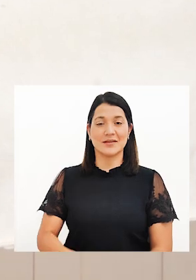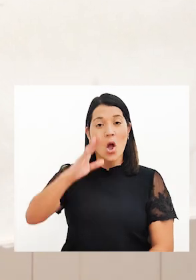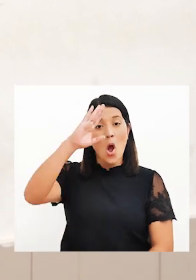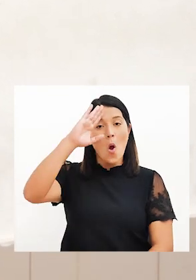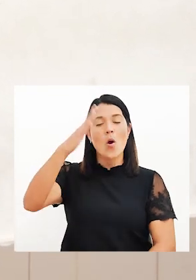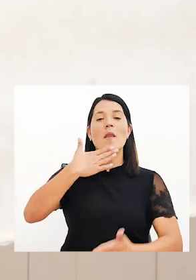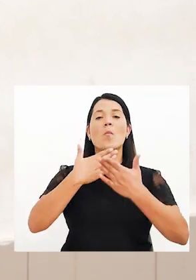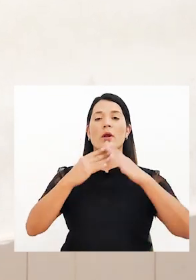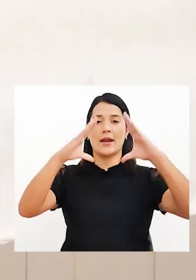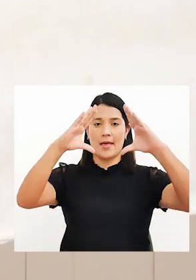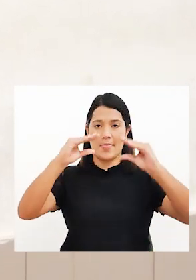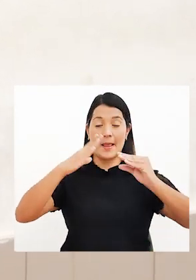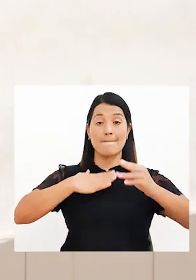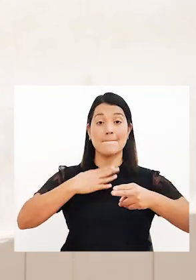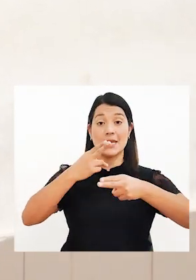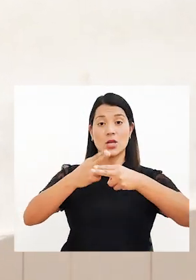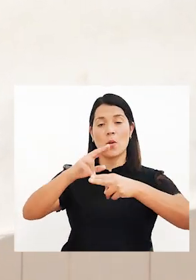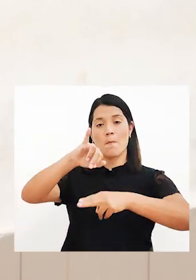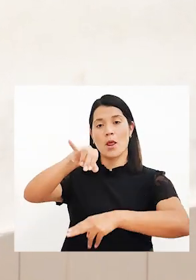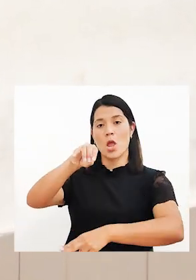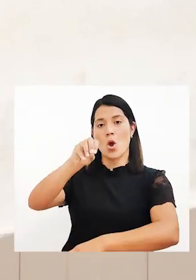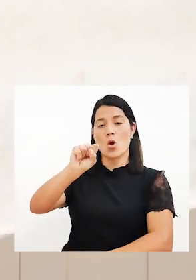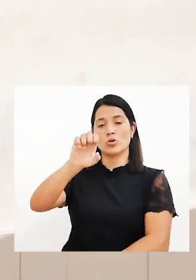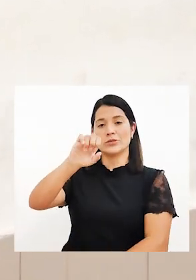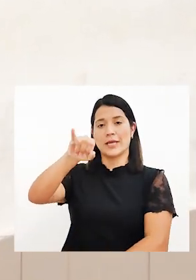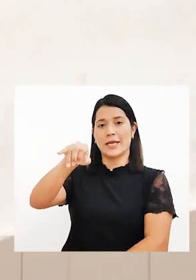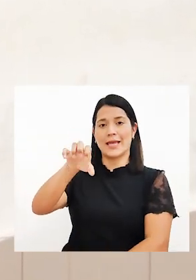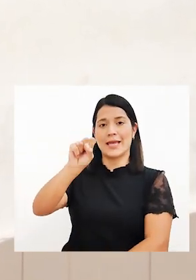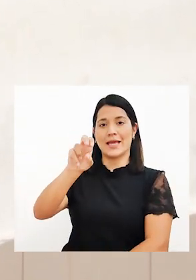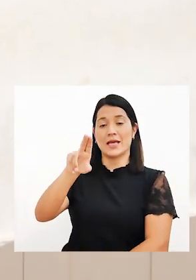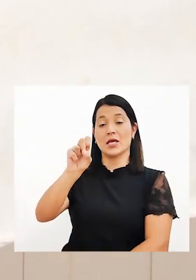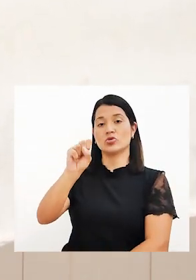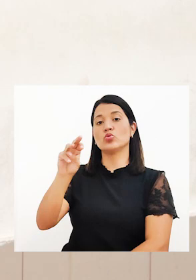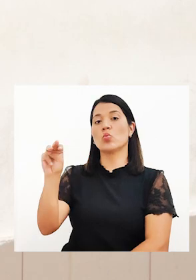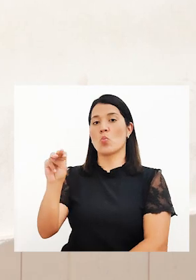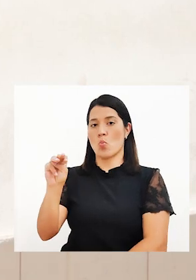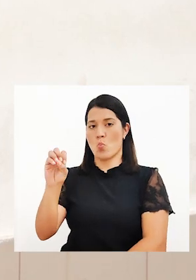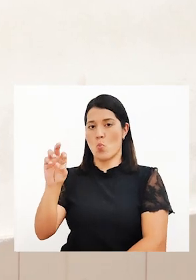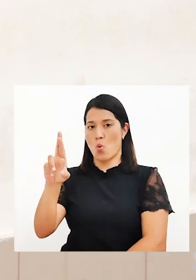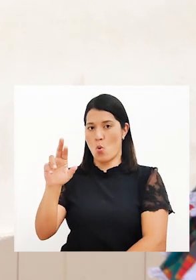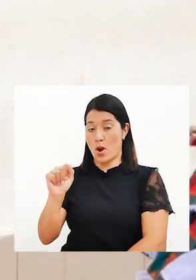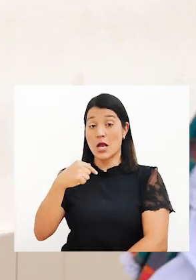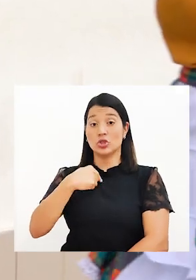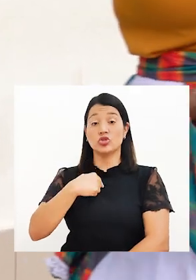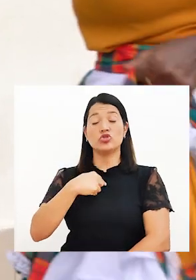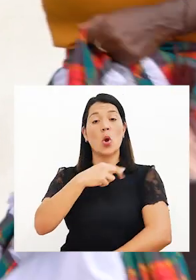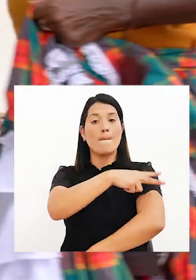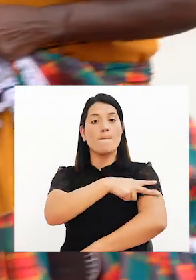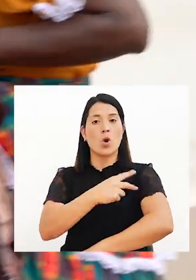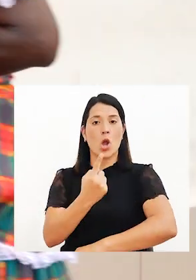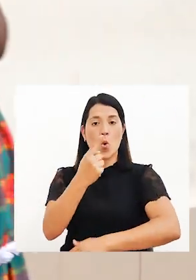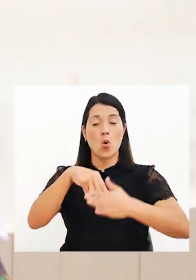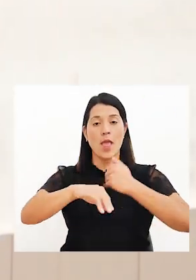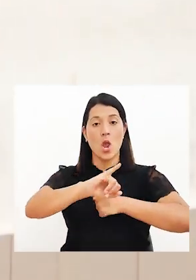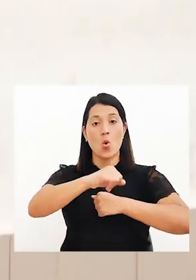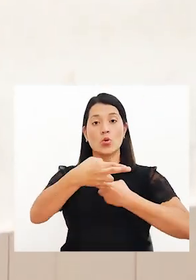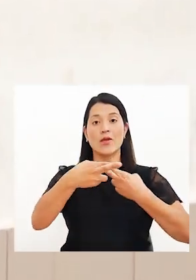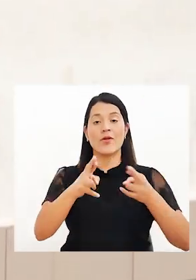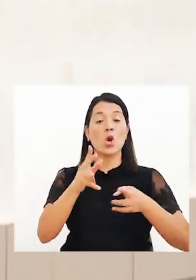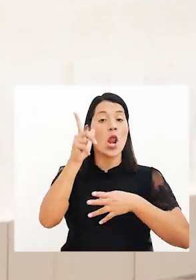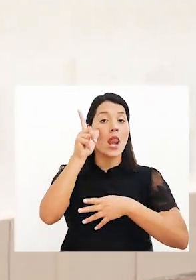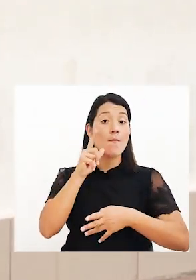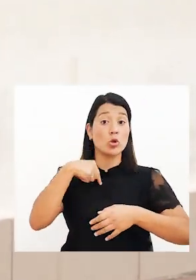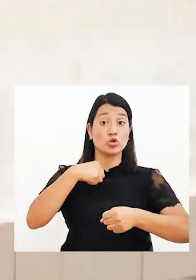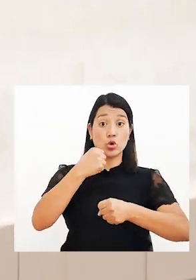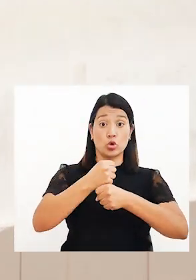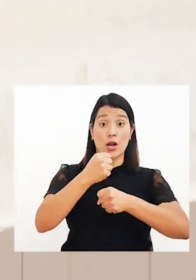Hola, muy buenas tardes. Mi nombre es José Jesús Mora Obando. Soy vocal 1 de la Junta Regional de Limón.